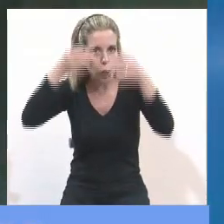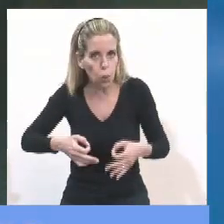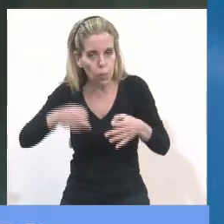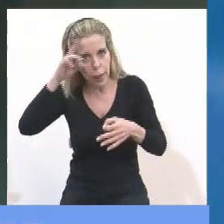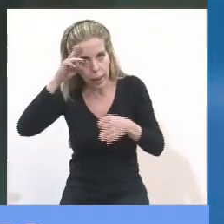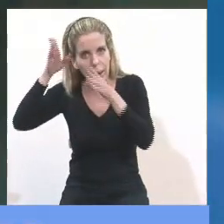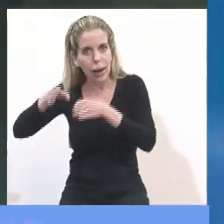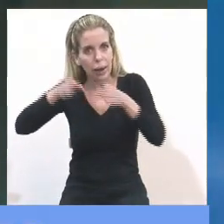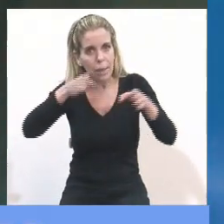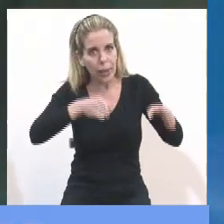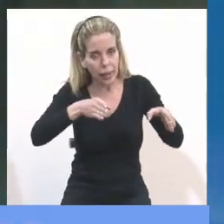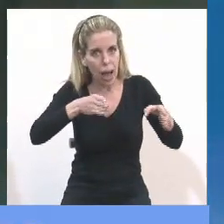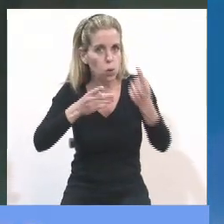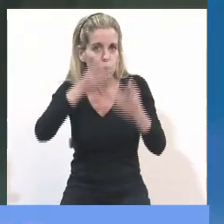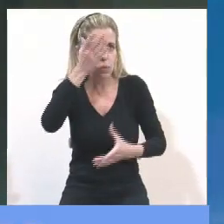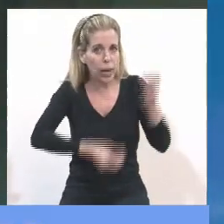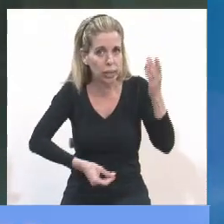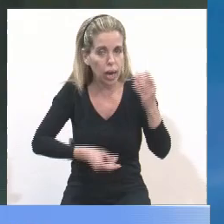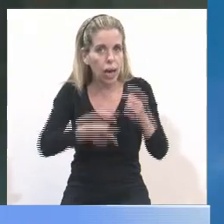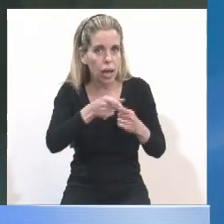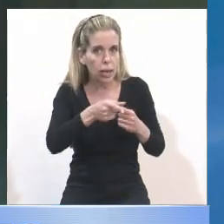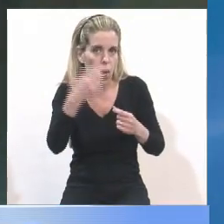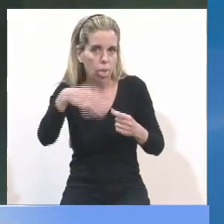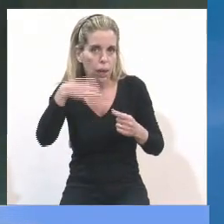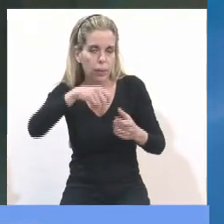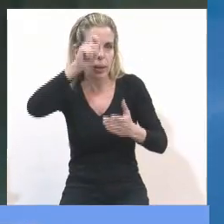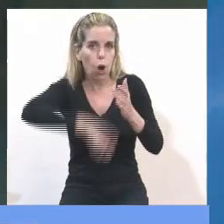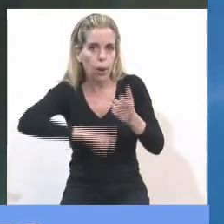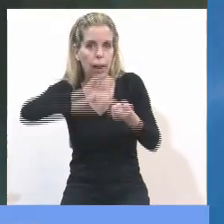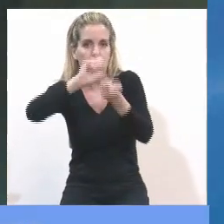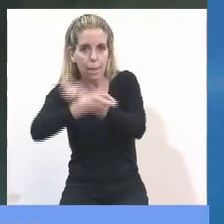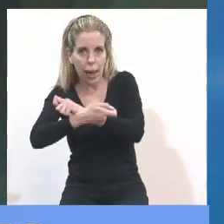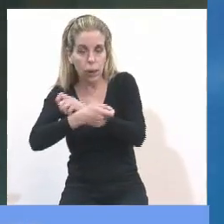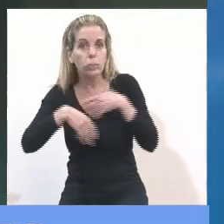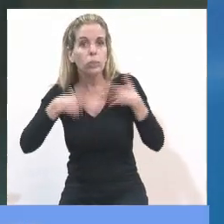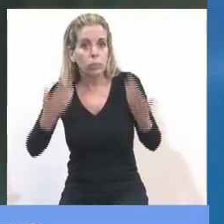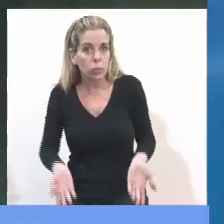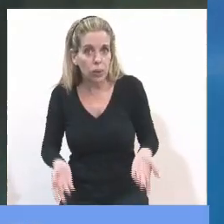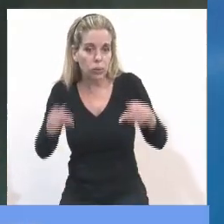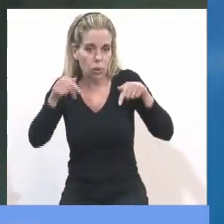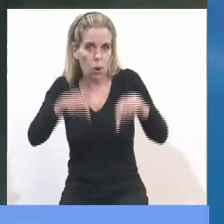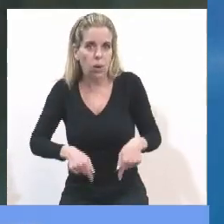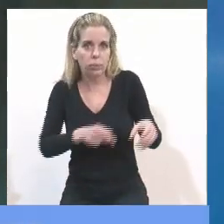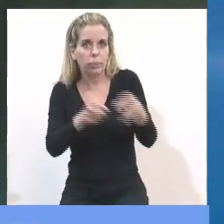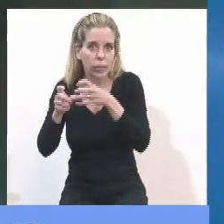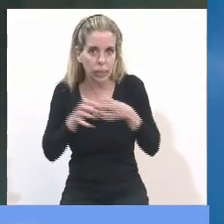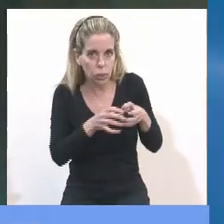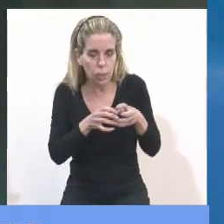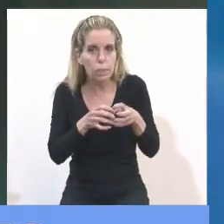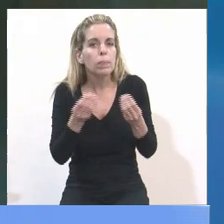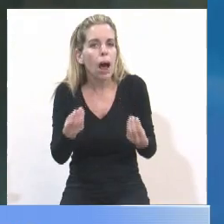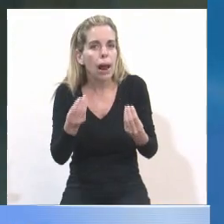acabadamente, debe ser corregido. Y eso es lo que estamos haciendo hoy para volver